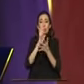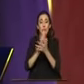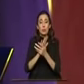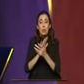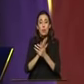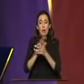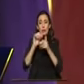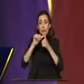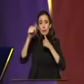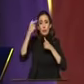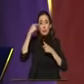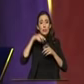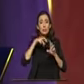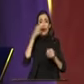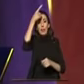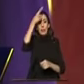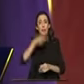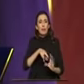que desertaban.